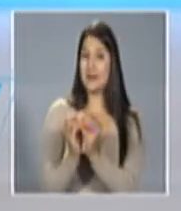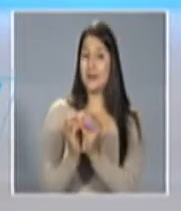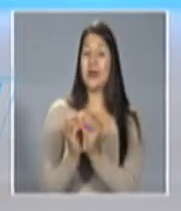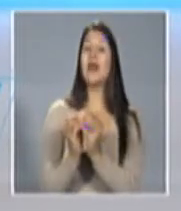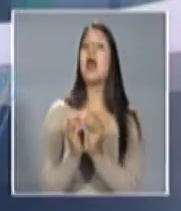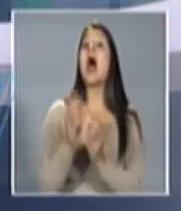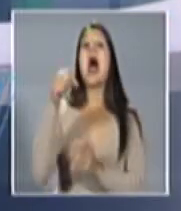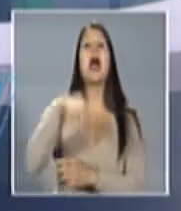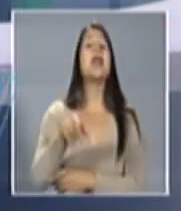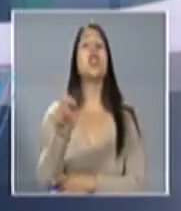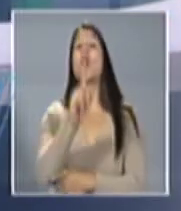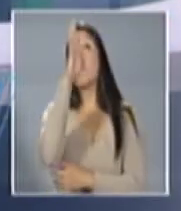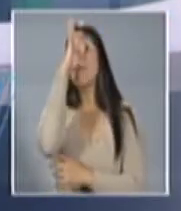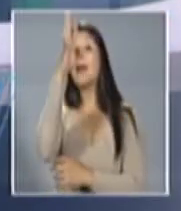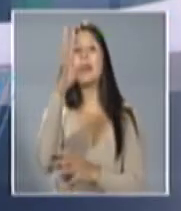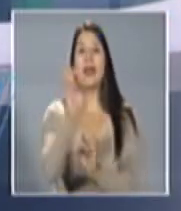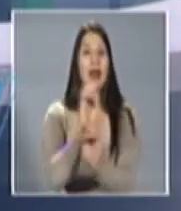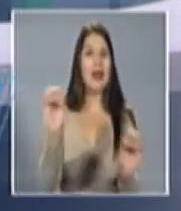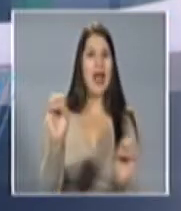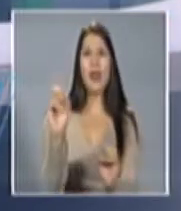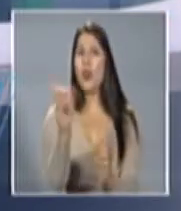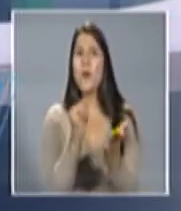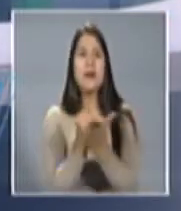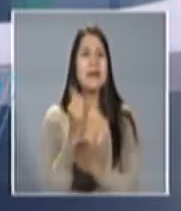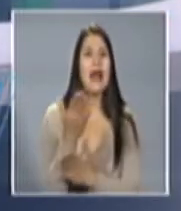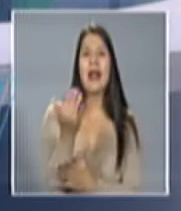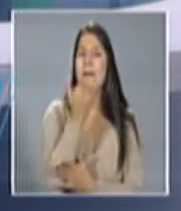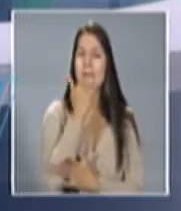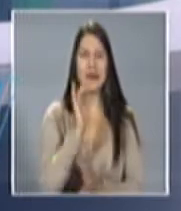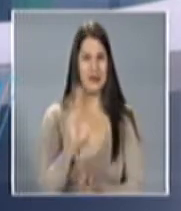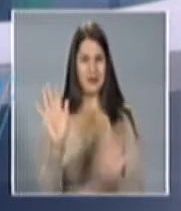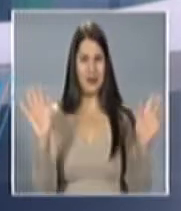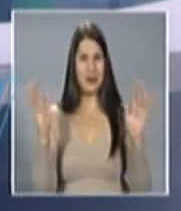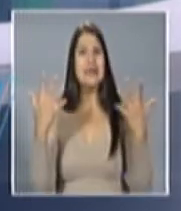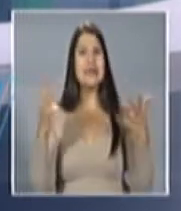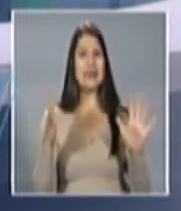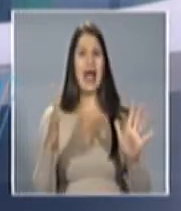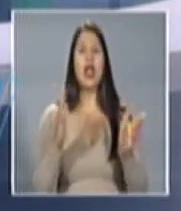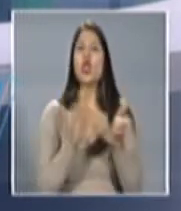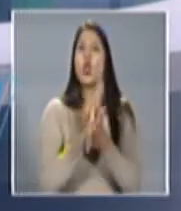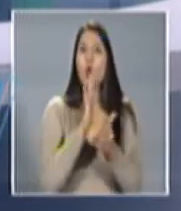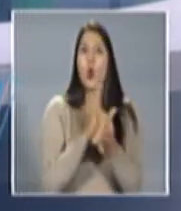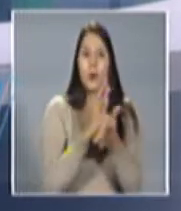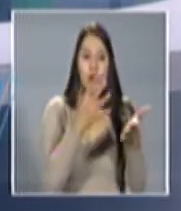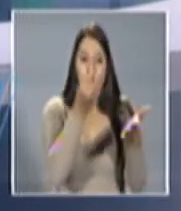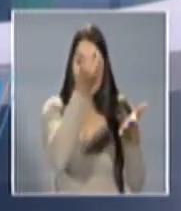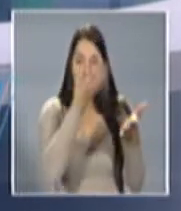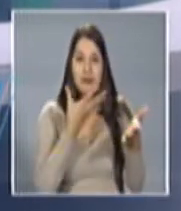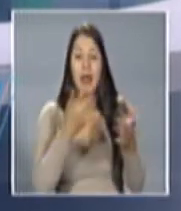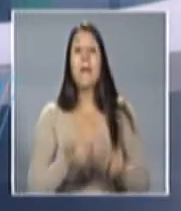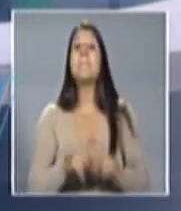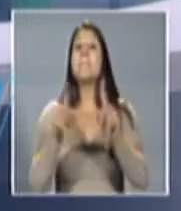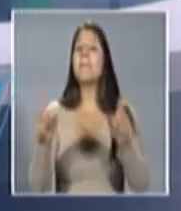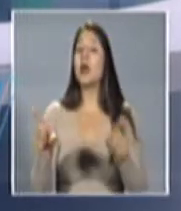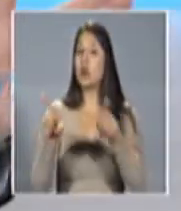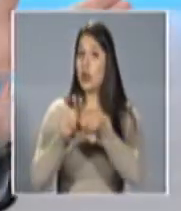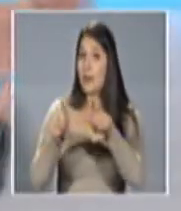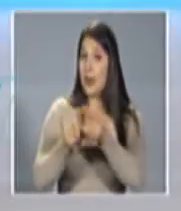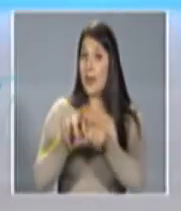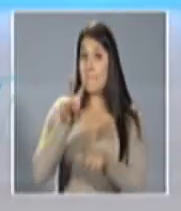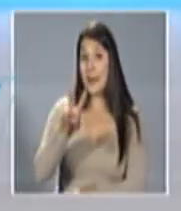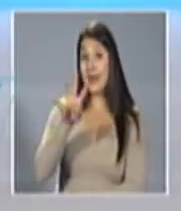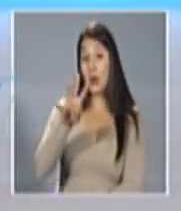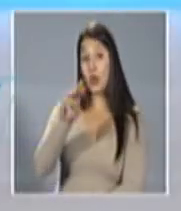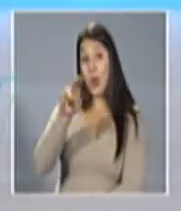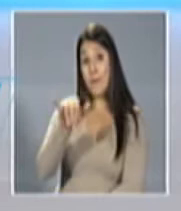decir, aquí no hay que inventar nada ni hay que averiguar qué es lo que está pasando, es decir, ya los documentos y los informes nos están dando. Finalmente también el 24